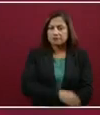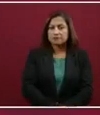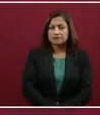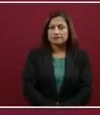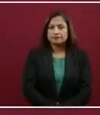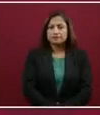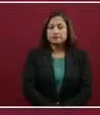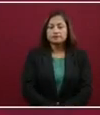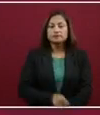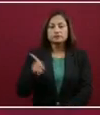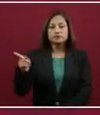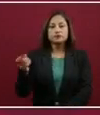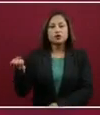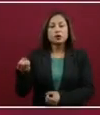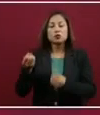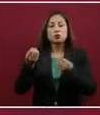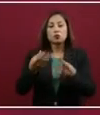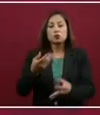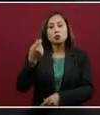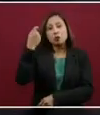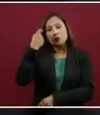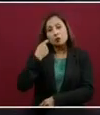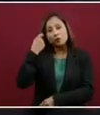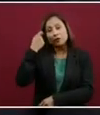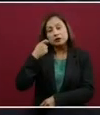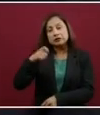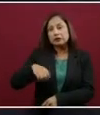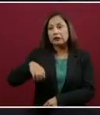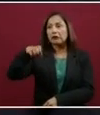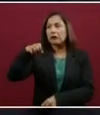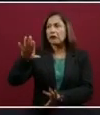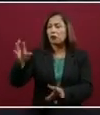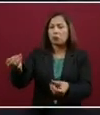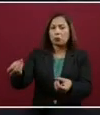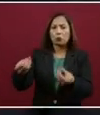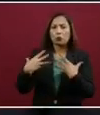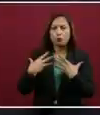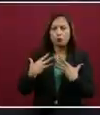Tienen pensiones al llegar a una determinada edad.